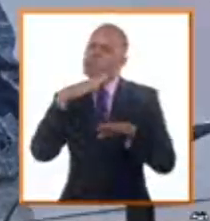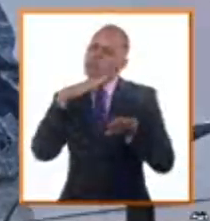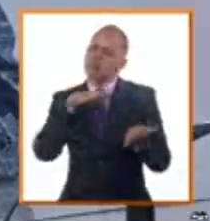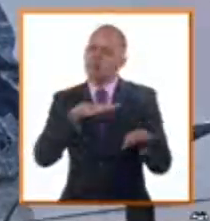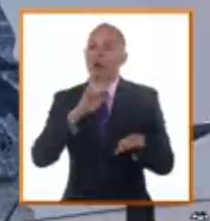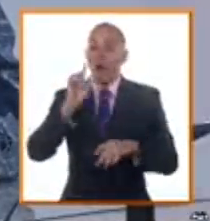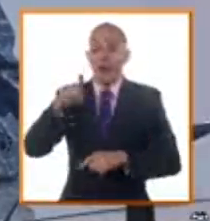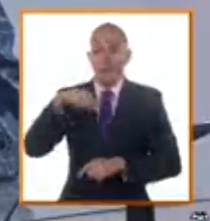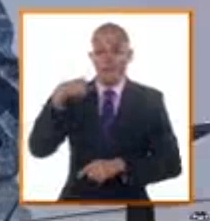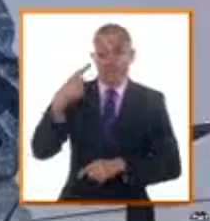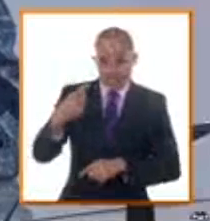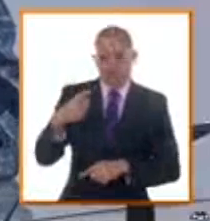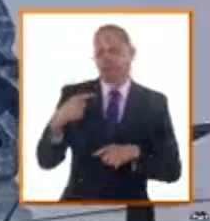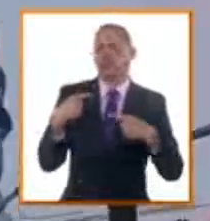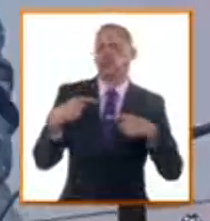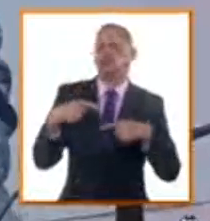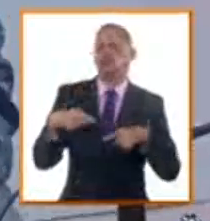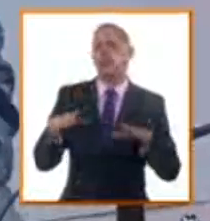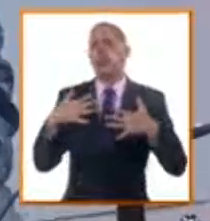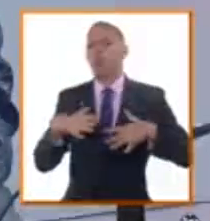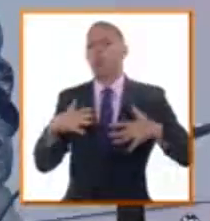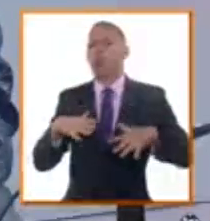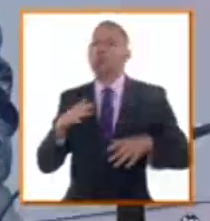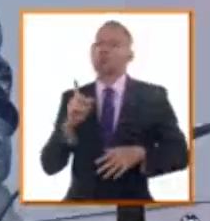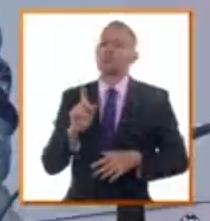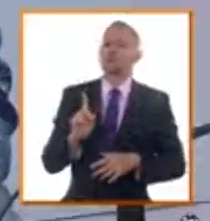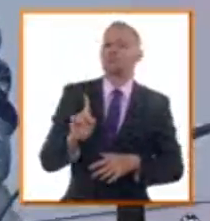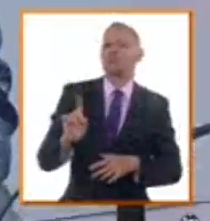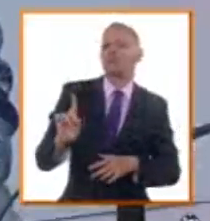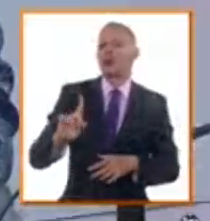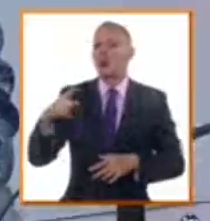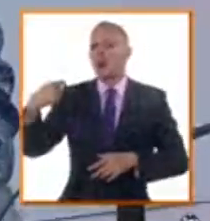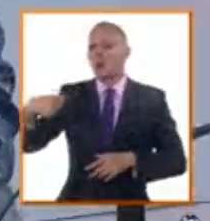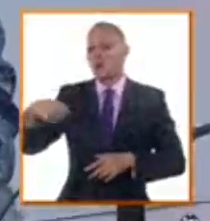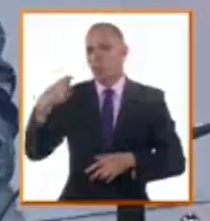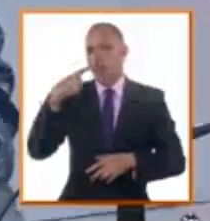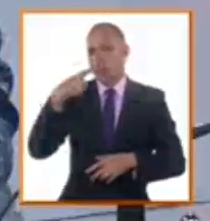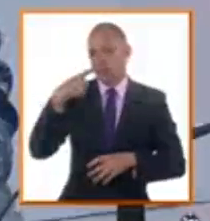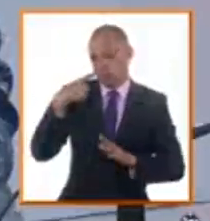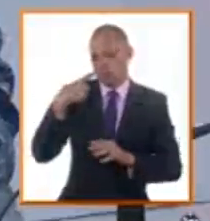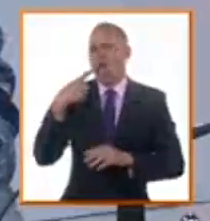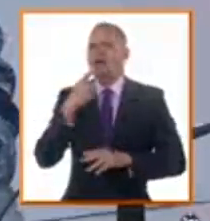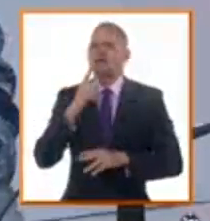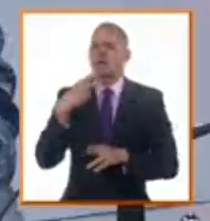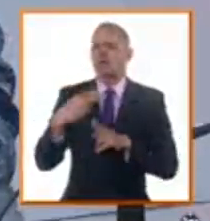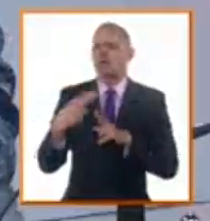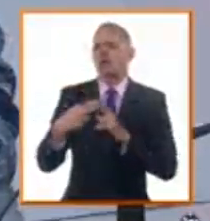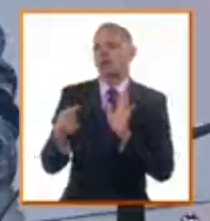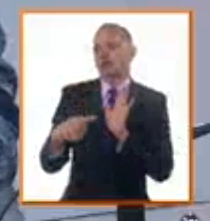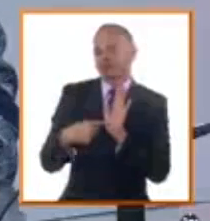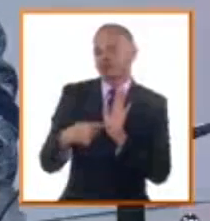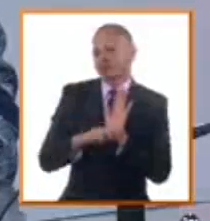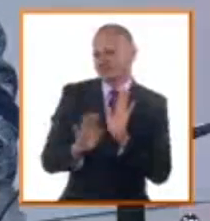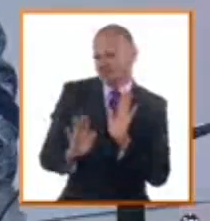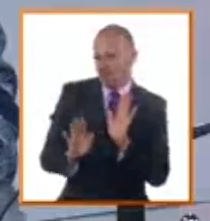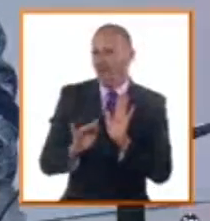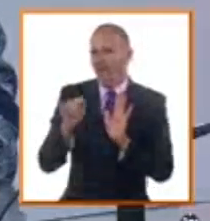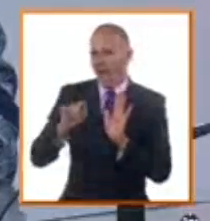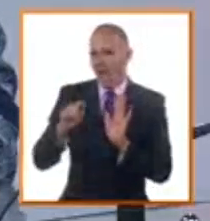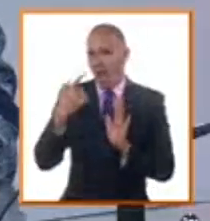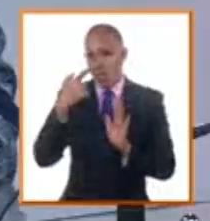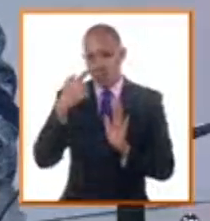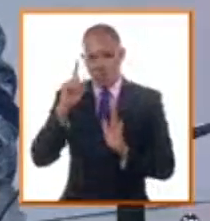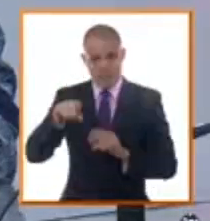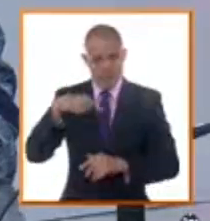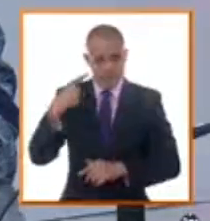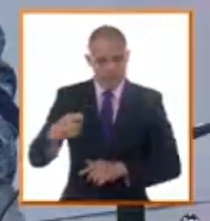mañana para ser fichado y procesado en el Tribunal Federal antes de su audiencia frente al juez magistrado Jonathan Goodman. Es